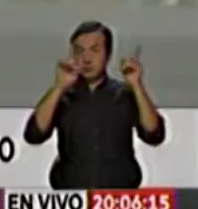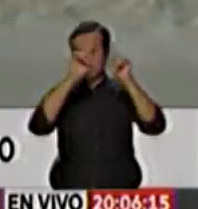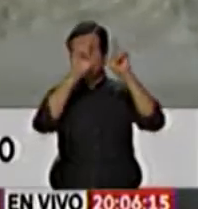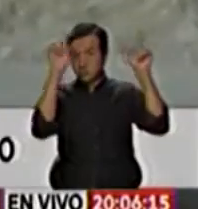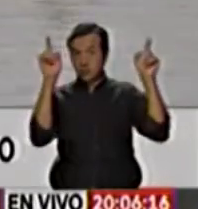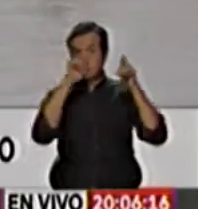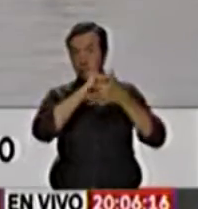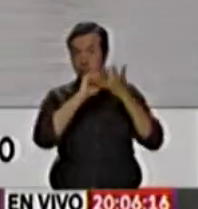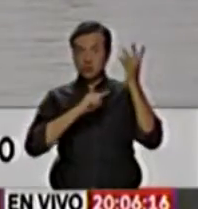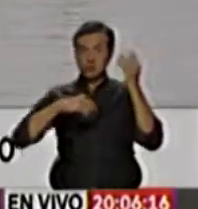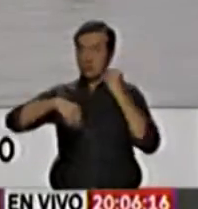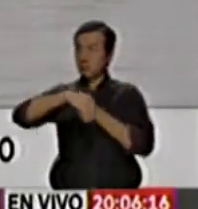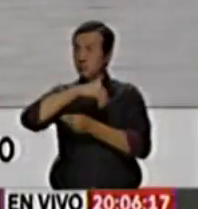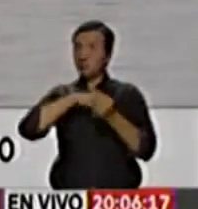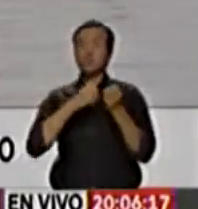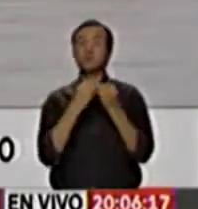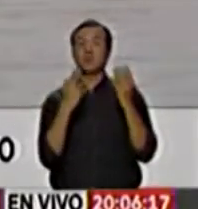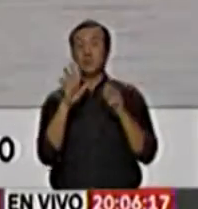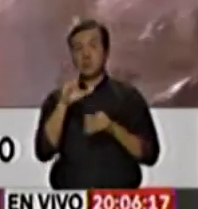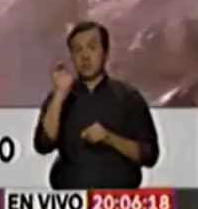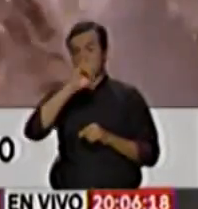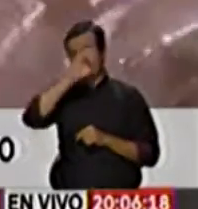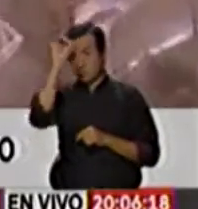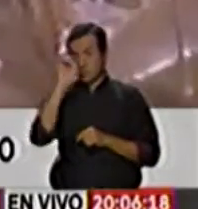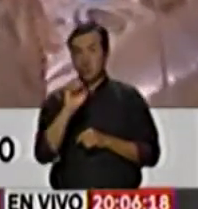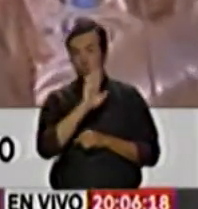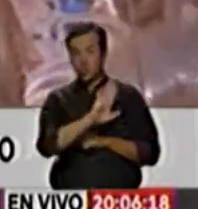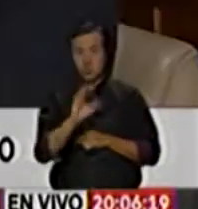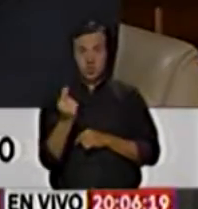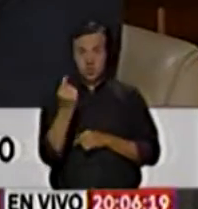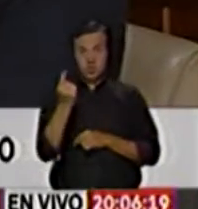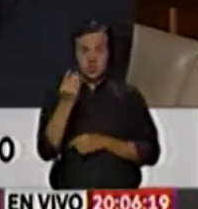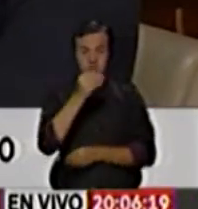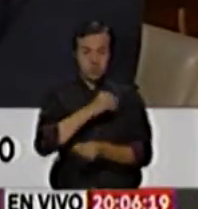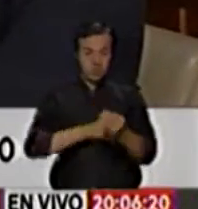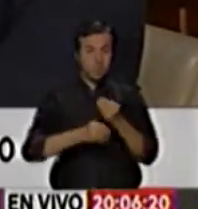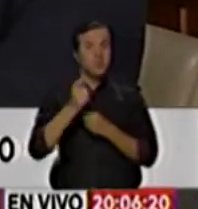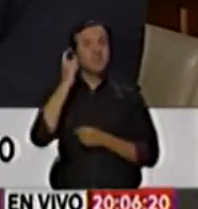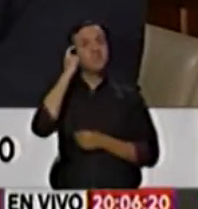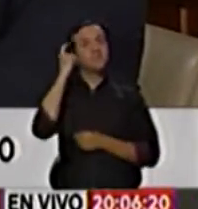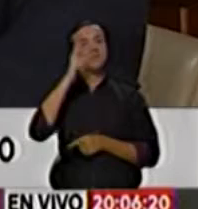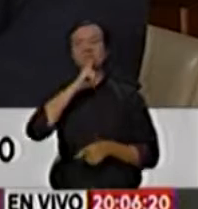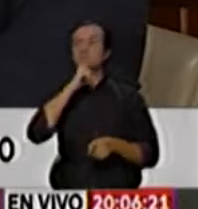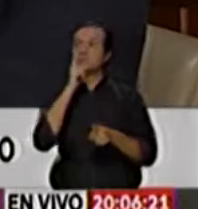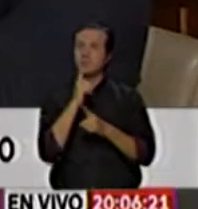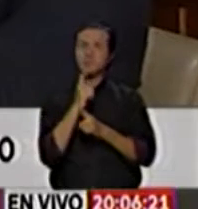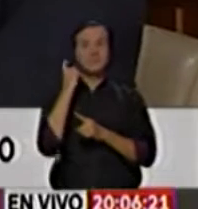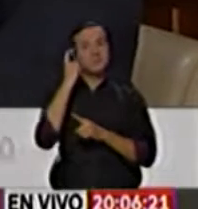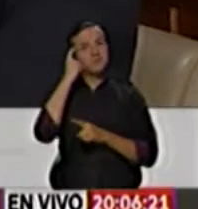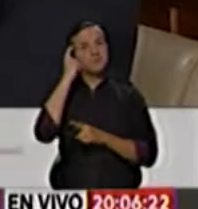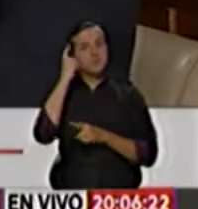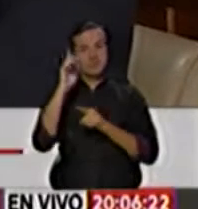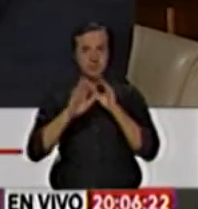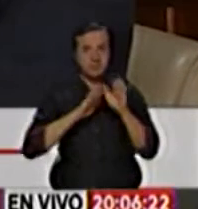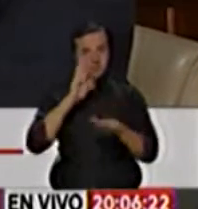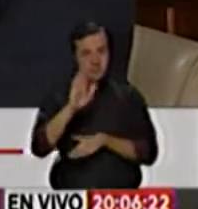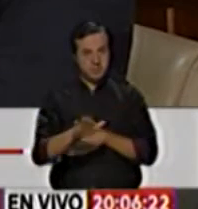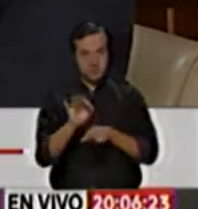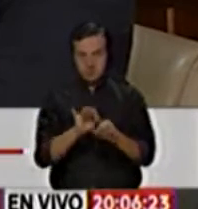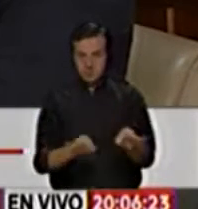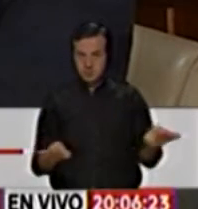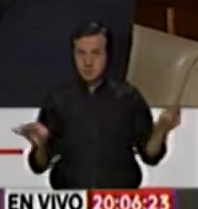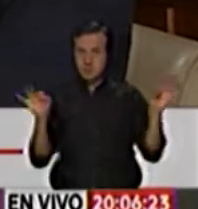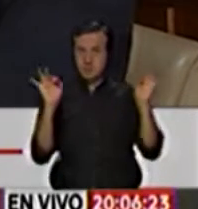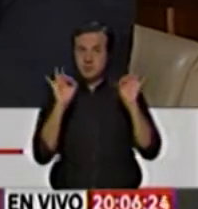que reinviertan al menos el 50% de sus utilidades. Y nosotros creemos que es un paso bueno. Pero eso